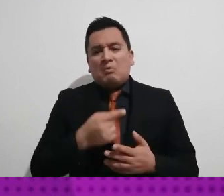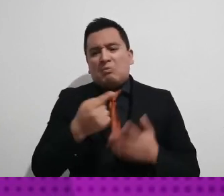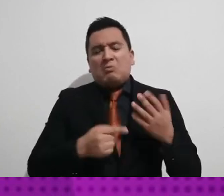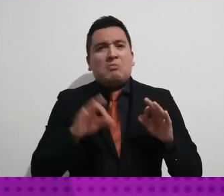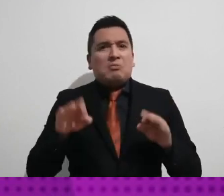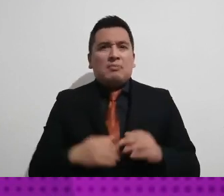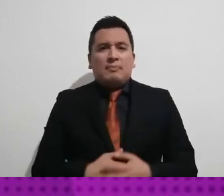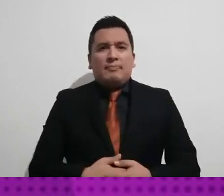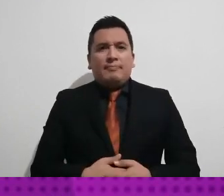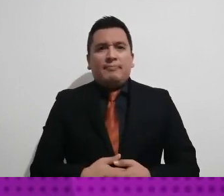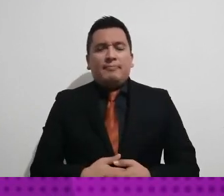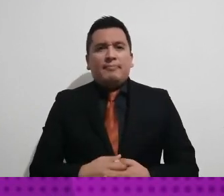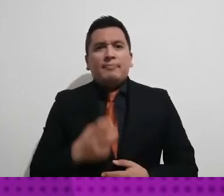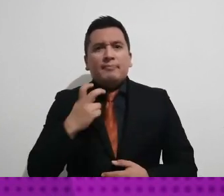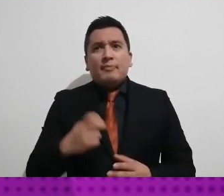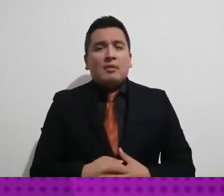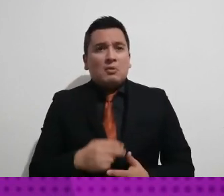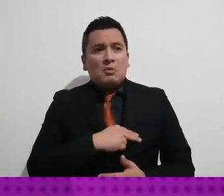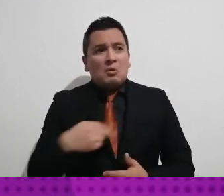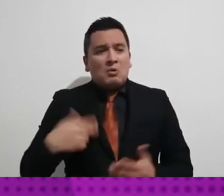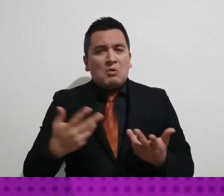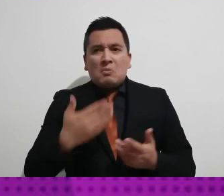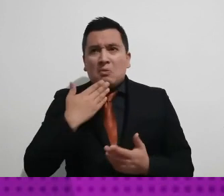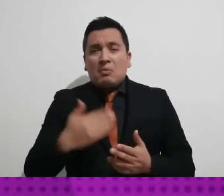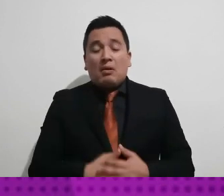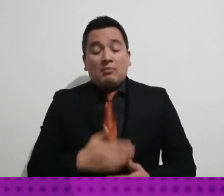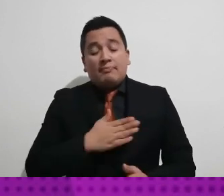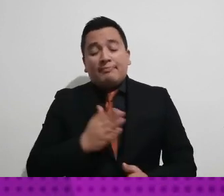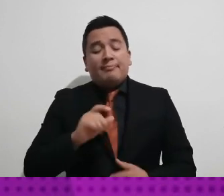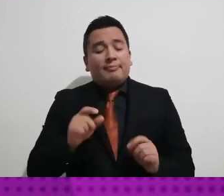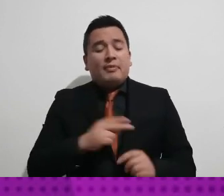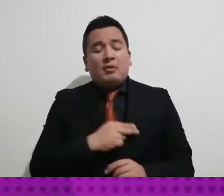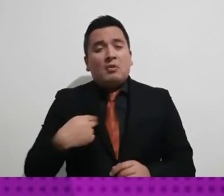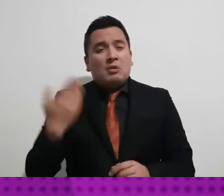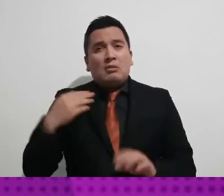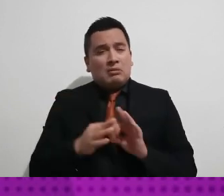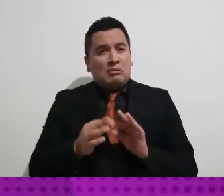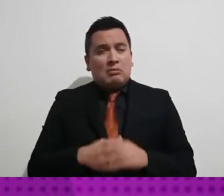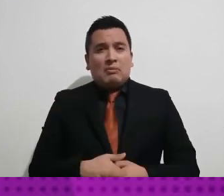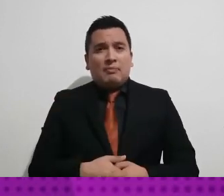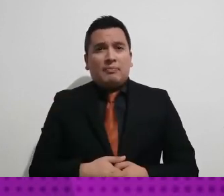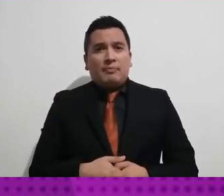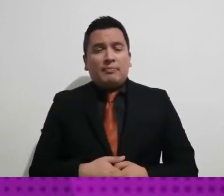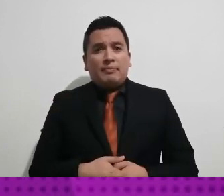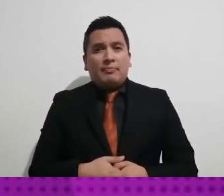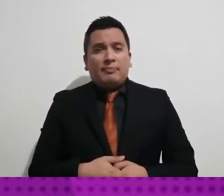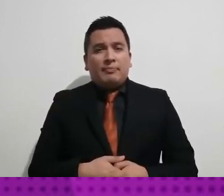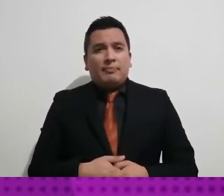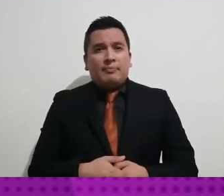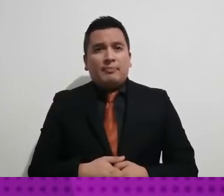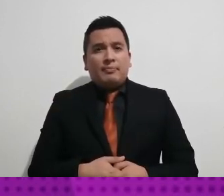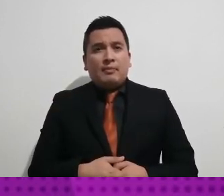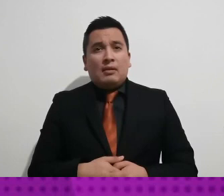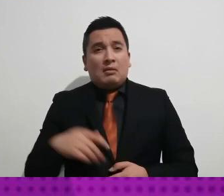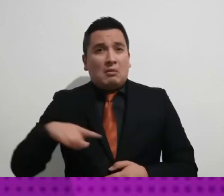varios aspectos. Así es, pues lo hicimos muy bien y bueno, lo comentamos desde un principio,